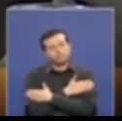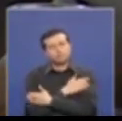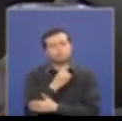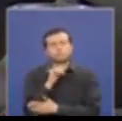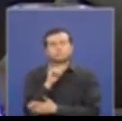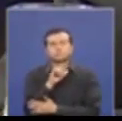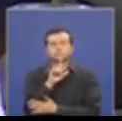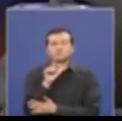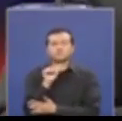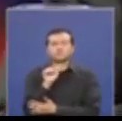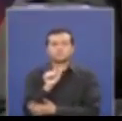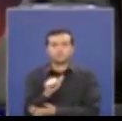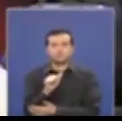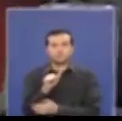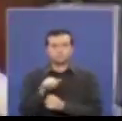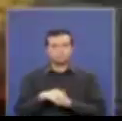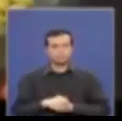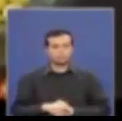Yisa.